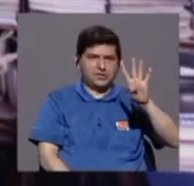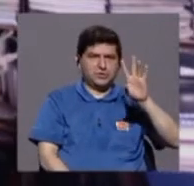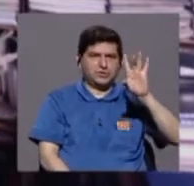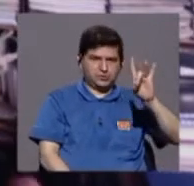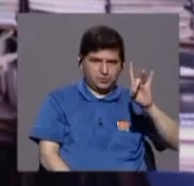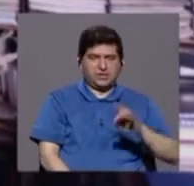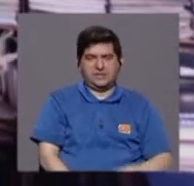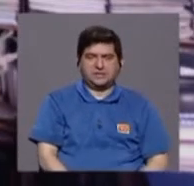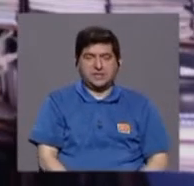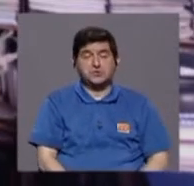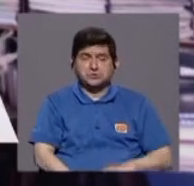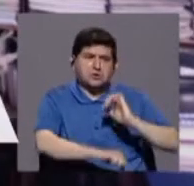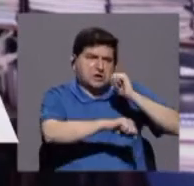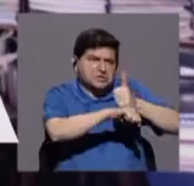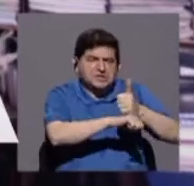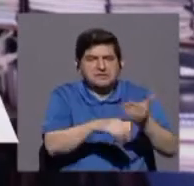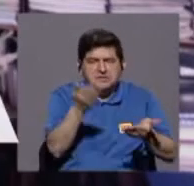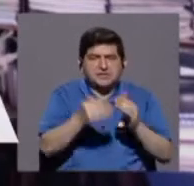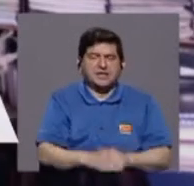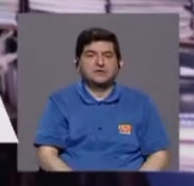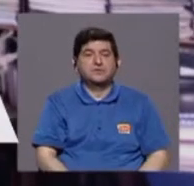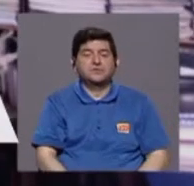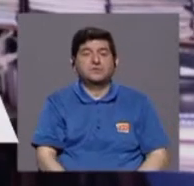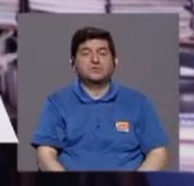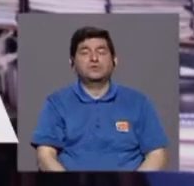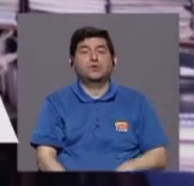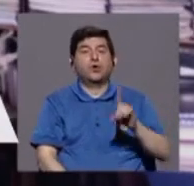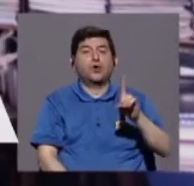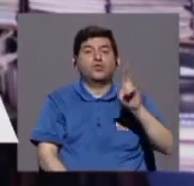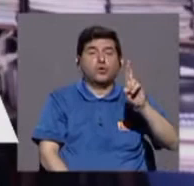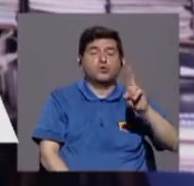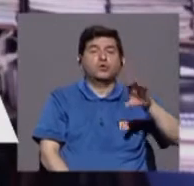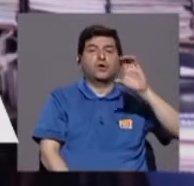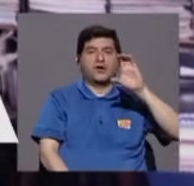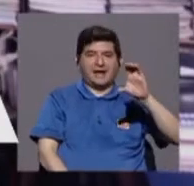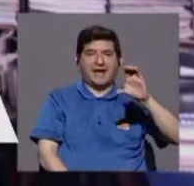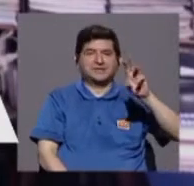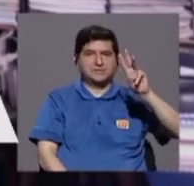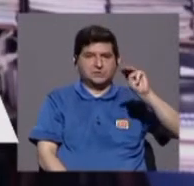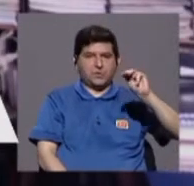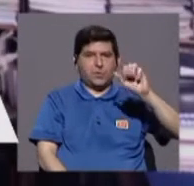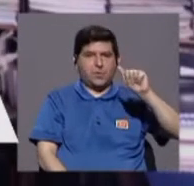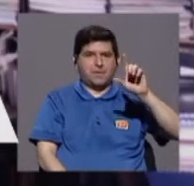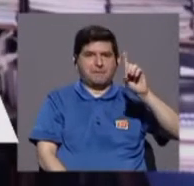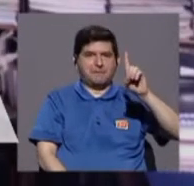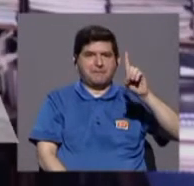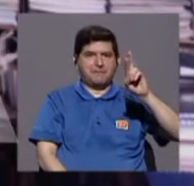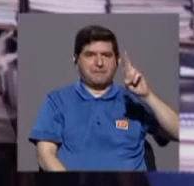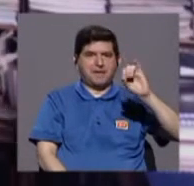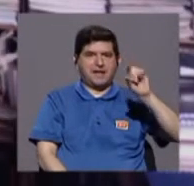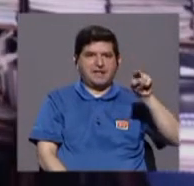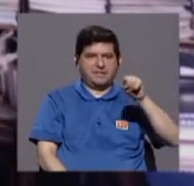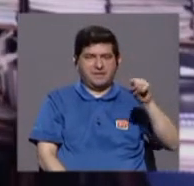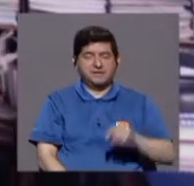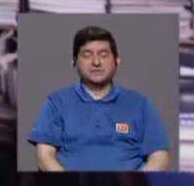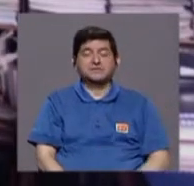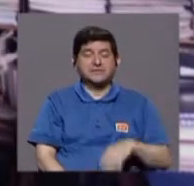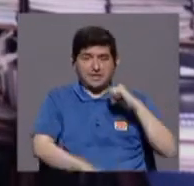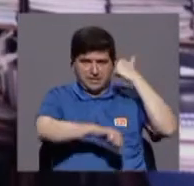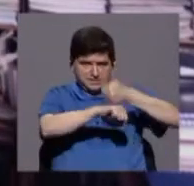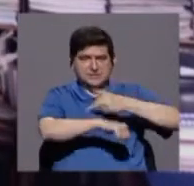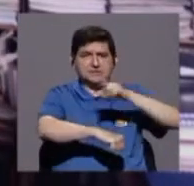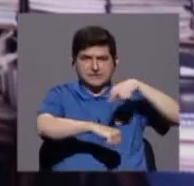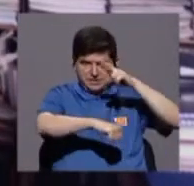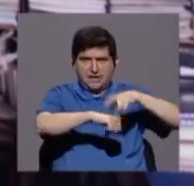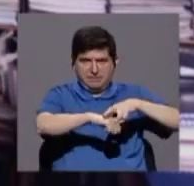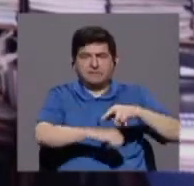1848, si para poner fechas, ¿verdad? Cuando el doctor Castro Madrid proclama la República de Costa Rica en 1848, que esta es